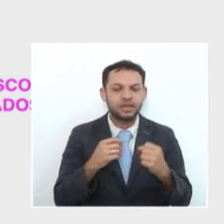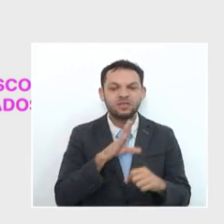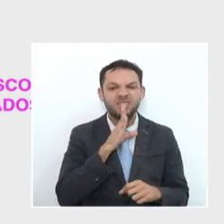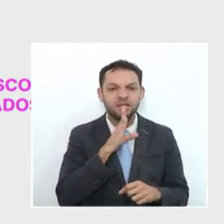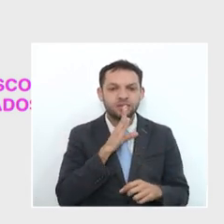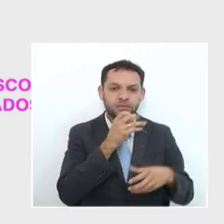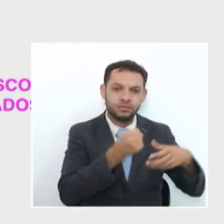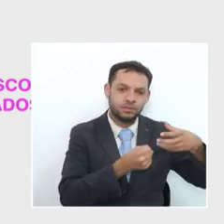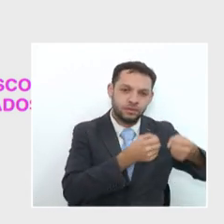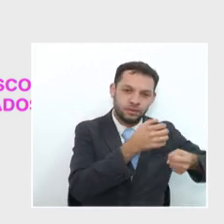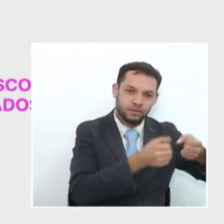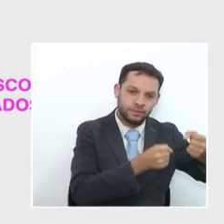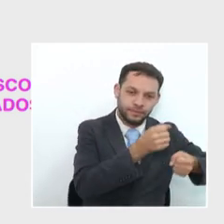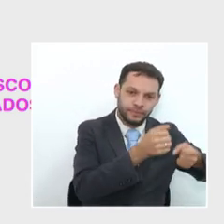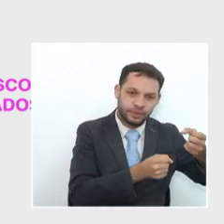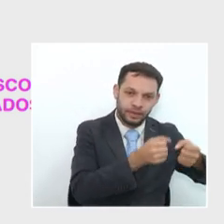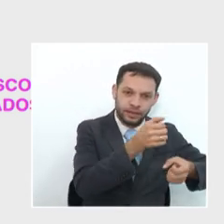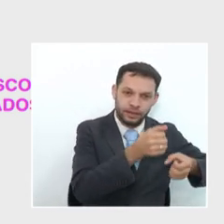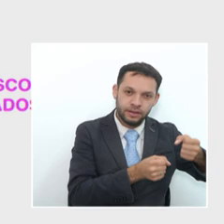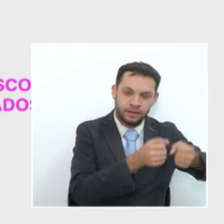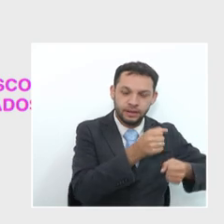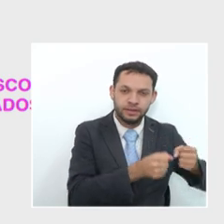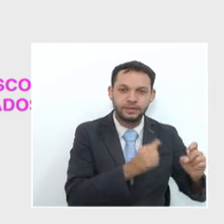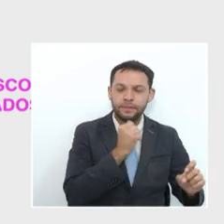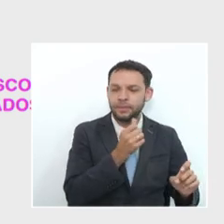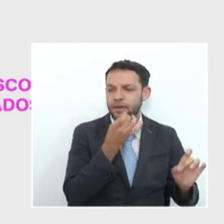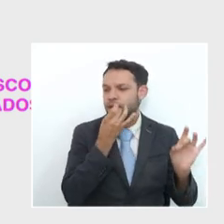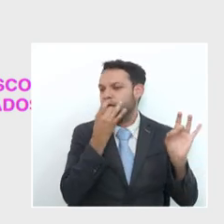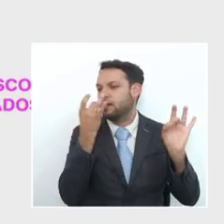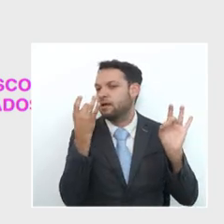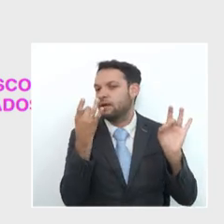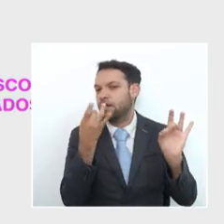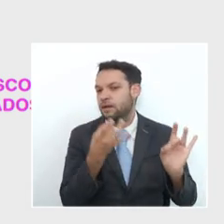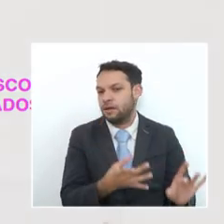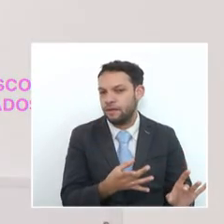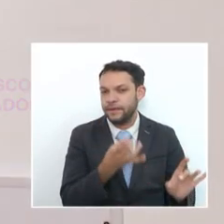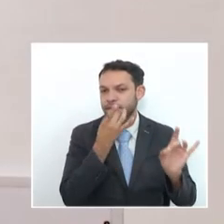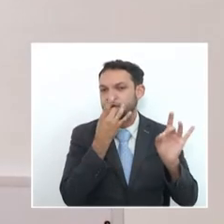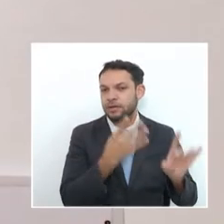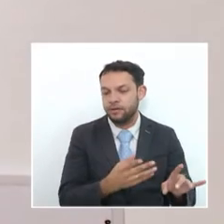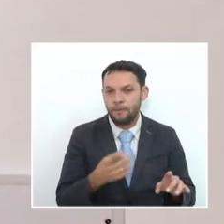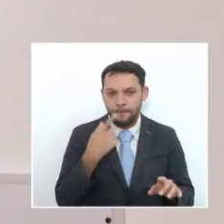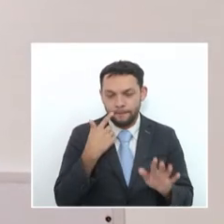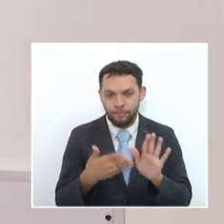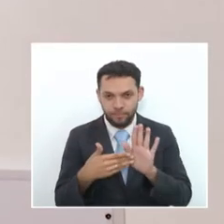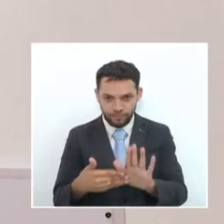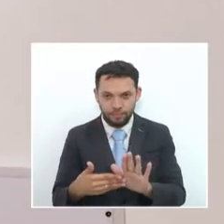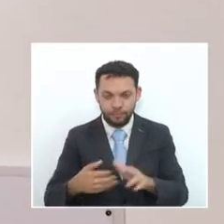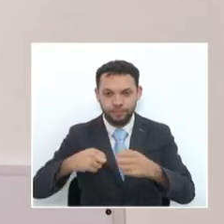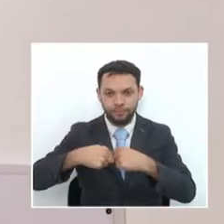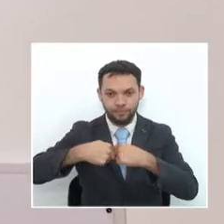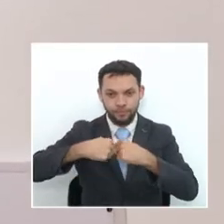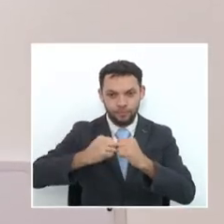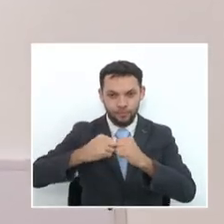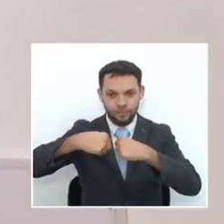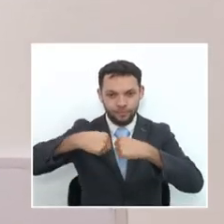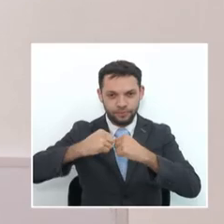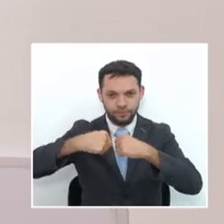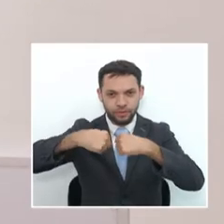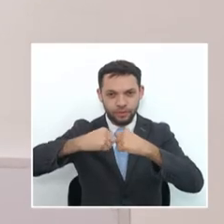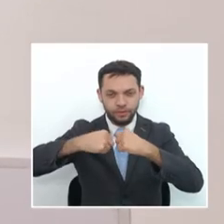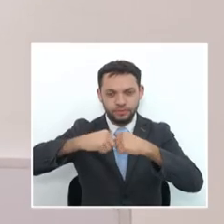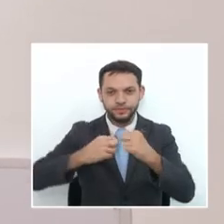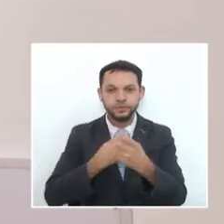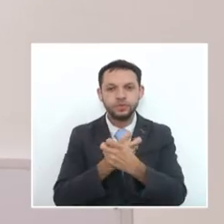la beta-lactoglobulina que destroza los condrocitos. Miremos ahora si esta rodilla. Los